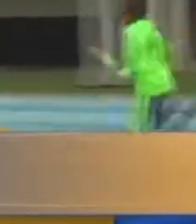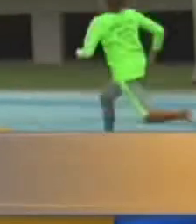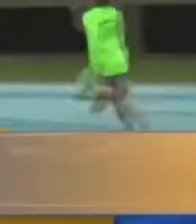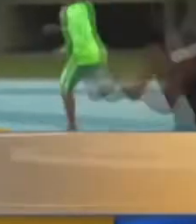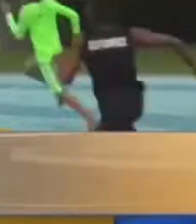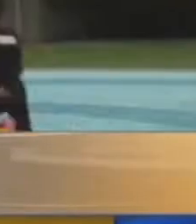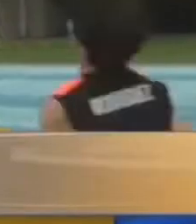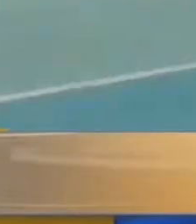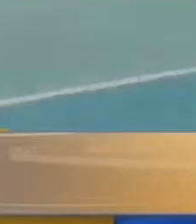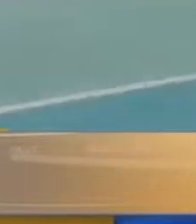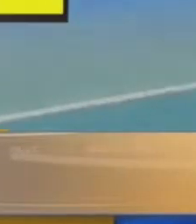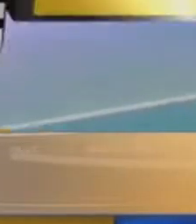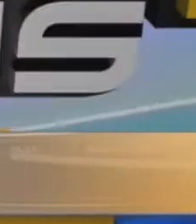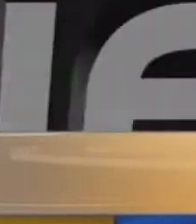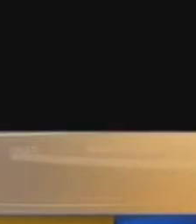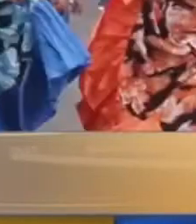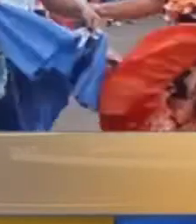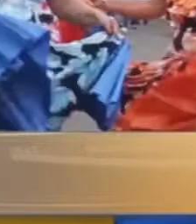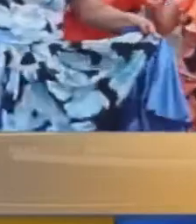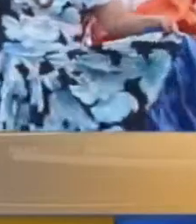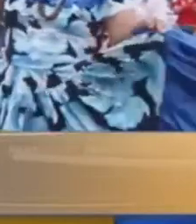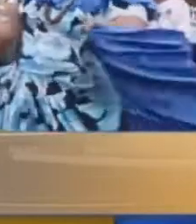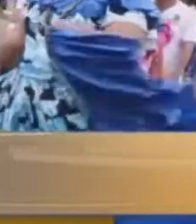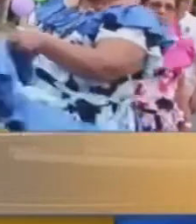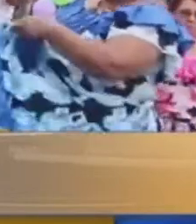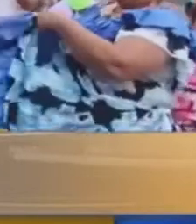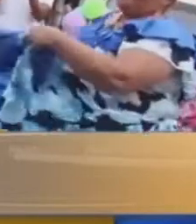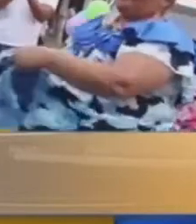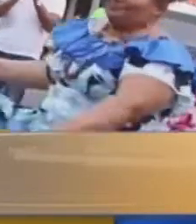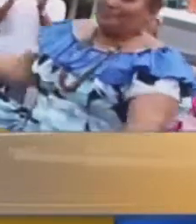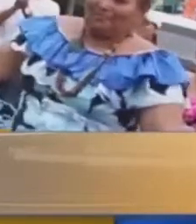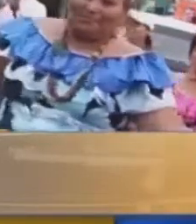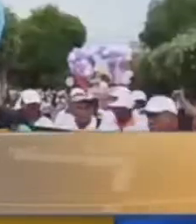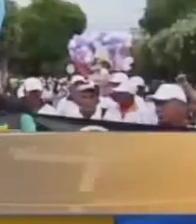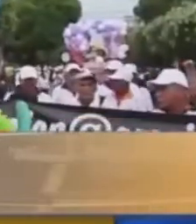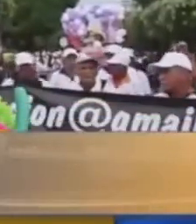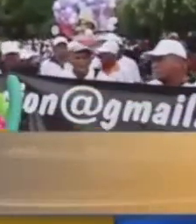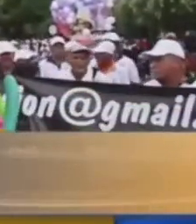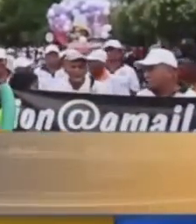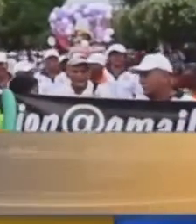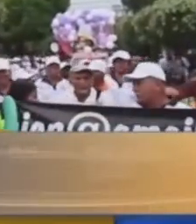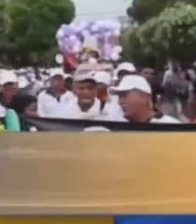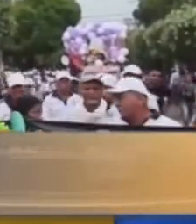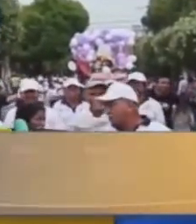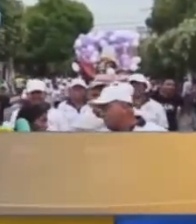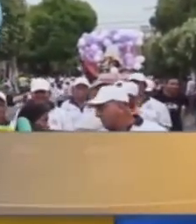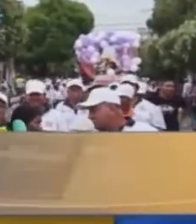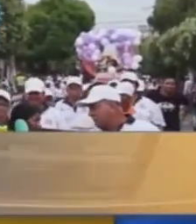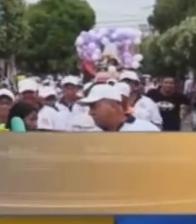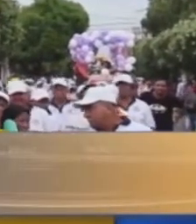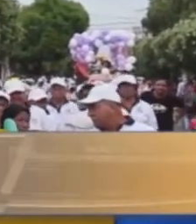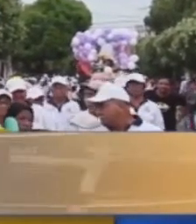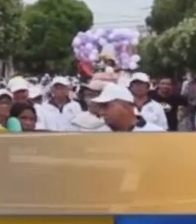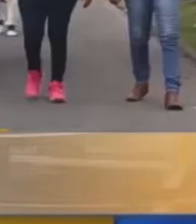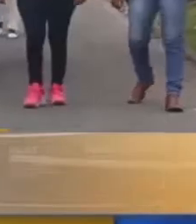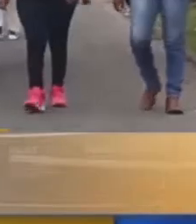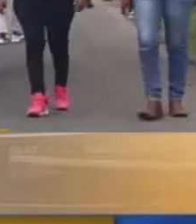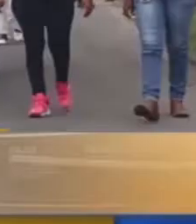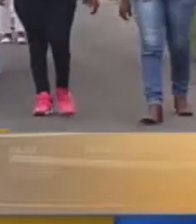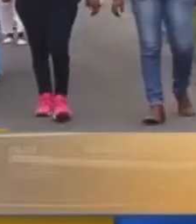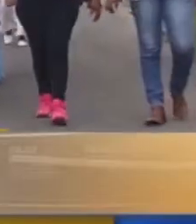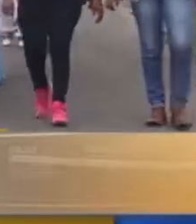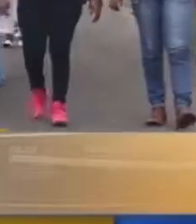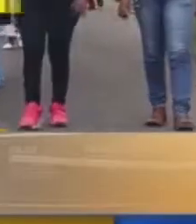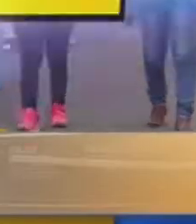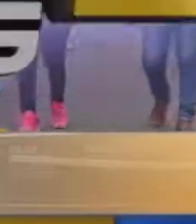disciplina deportiva. Y al cierre, con éxito se cumplió reinado del adulto mayor que concentró la atención de la ciudadanía por